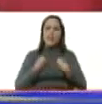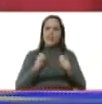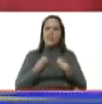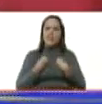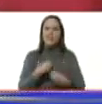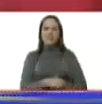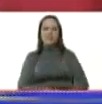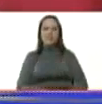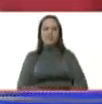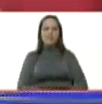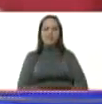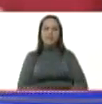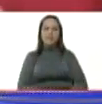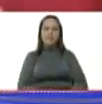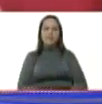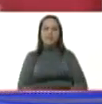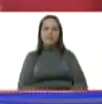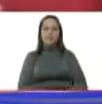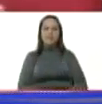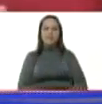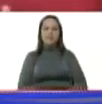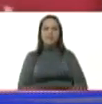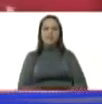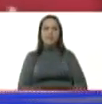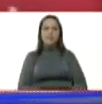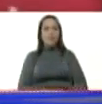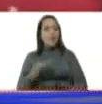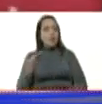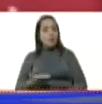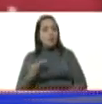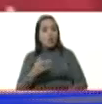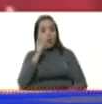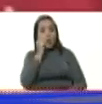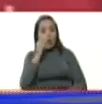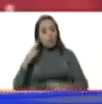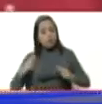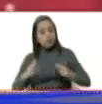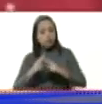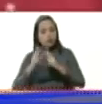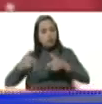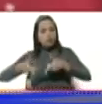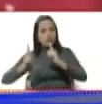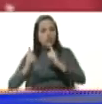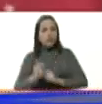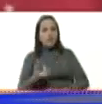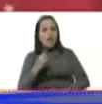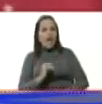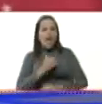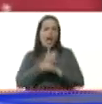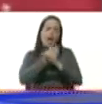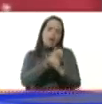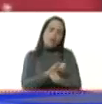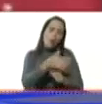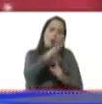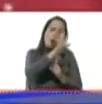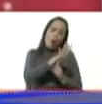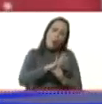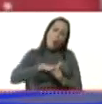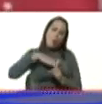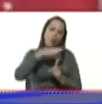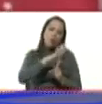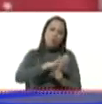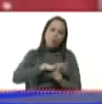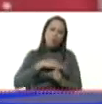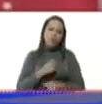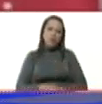Te gradúas de vida, correcto. Aquí también es muy importante, el hombre se reencuentra con la posibilidad de ser tierno, la posibilidad que la ternura sea